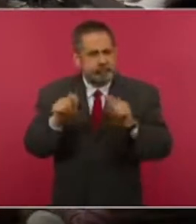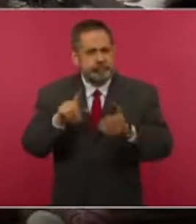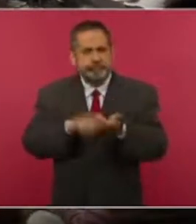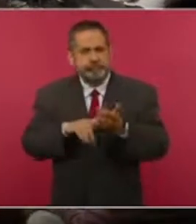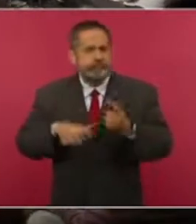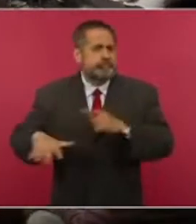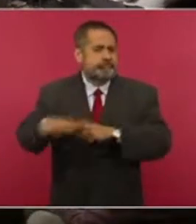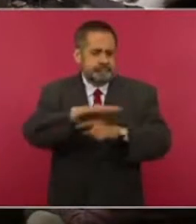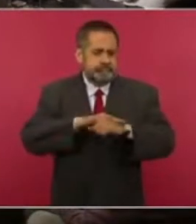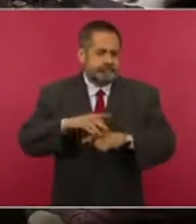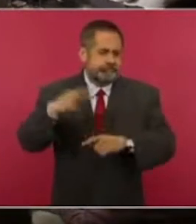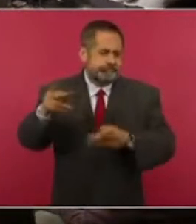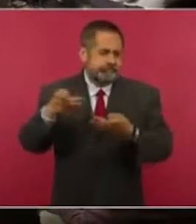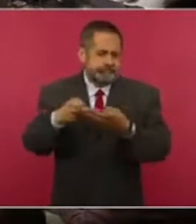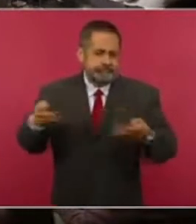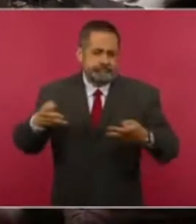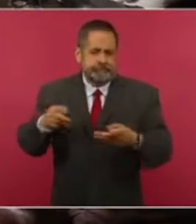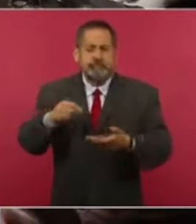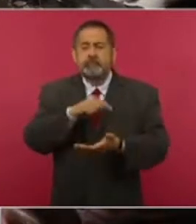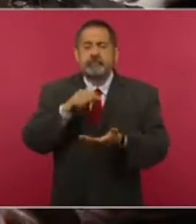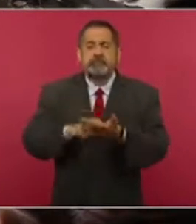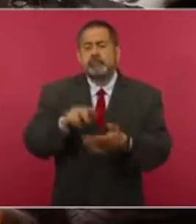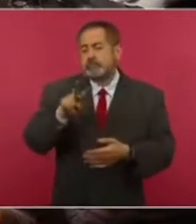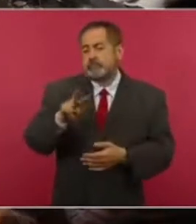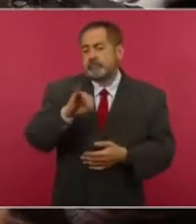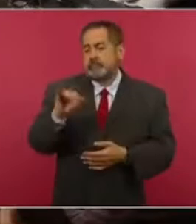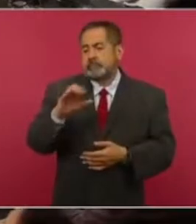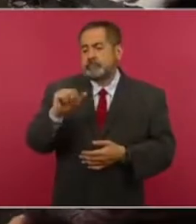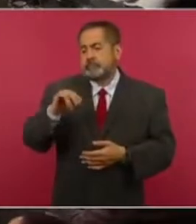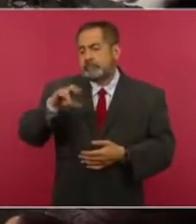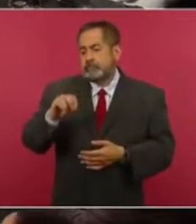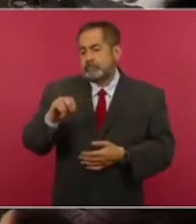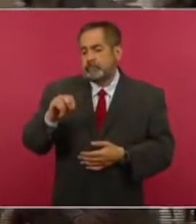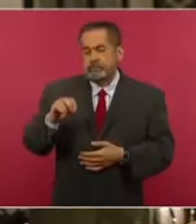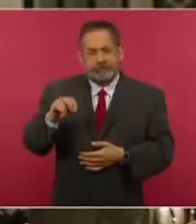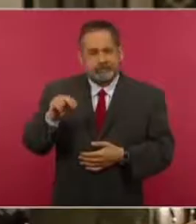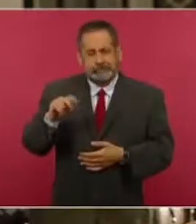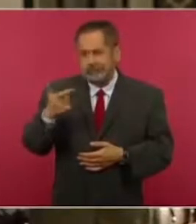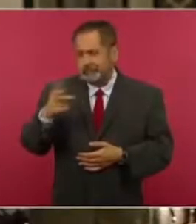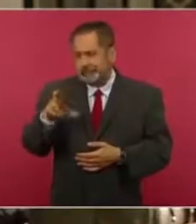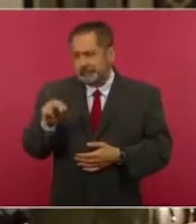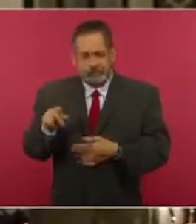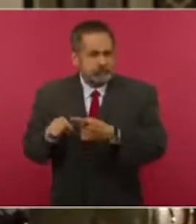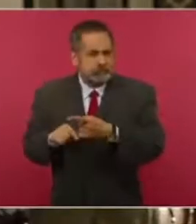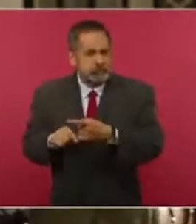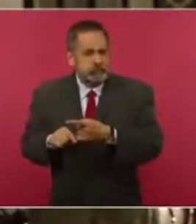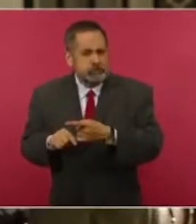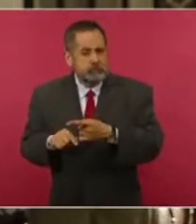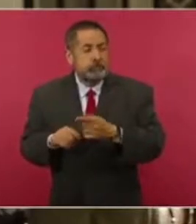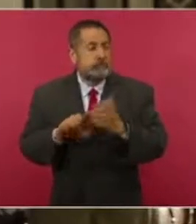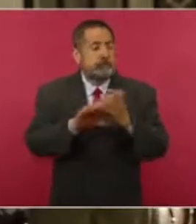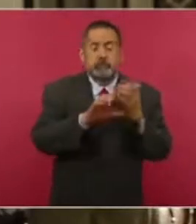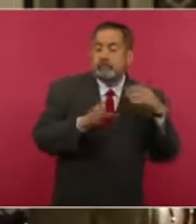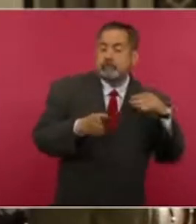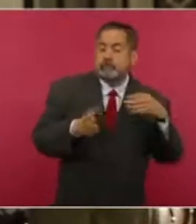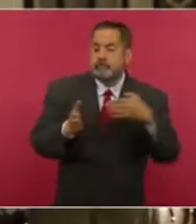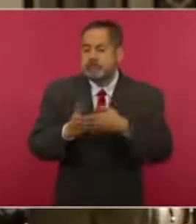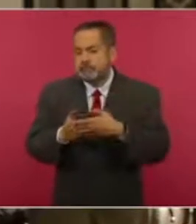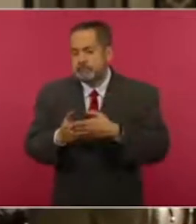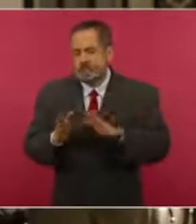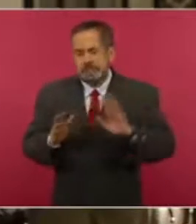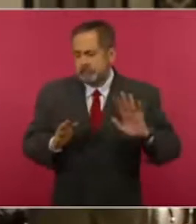desierto, básicamente de Vizcaíno, de Guerrero Negro, donde el acceso a las pipas ha sido por